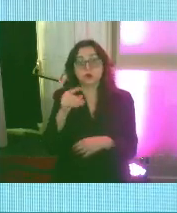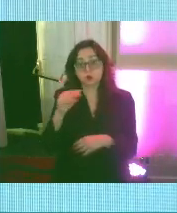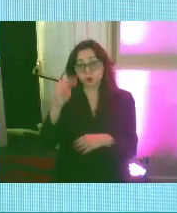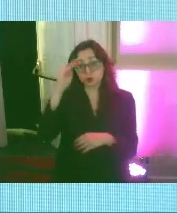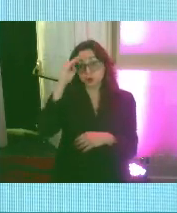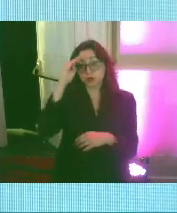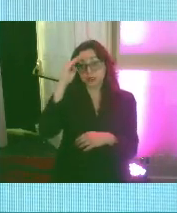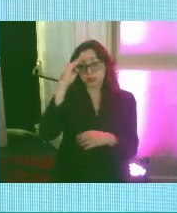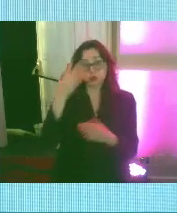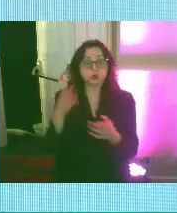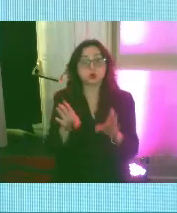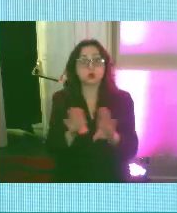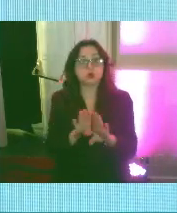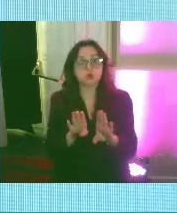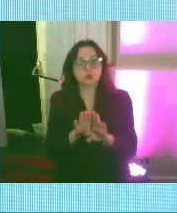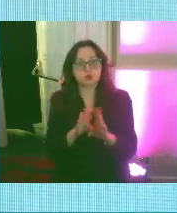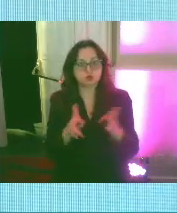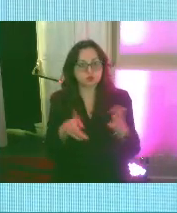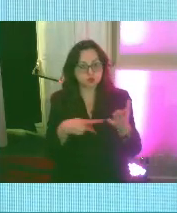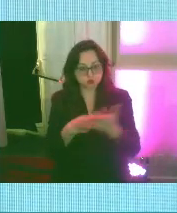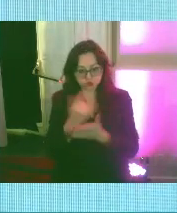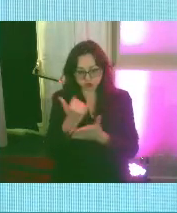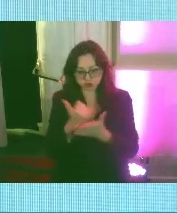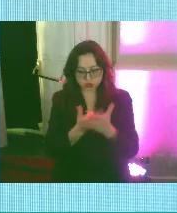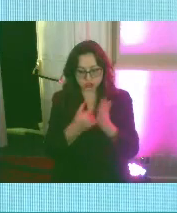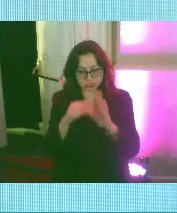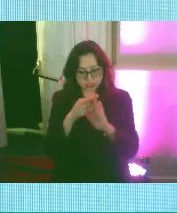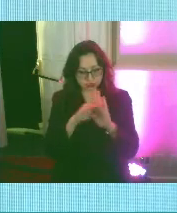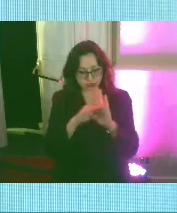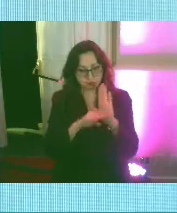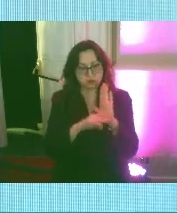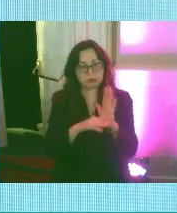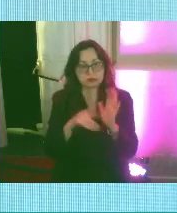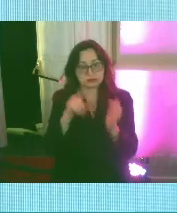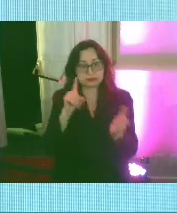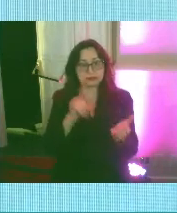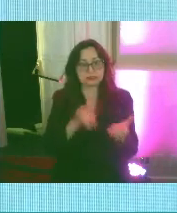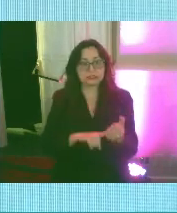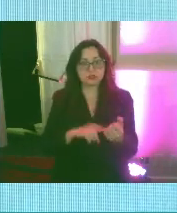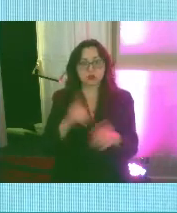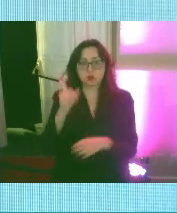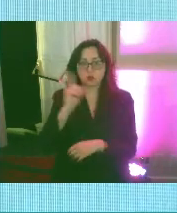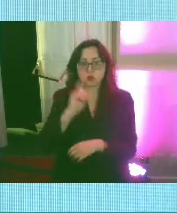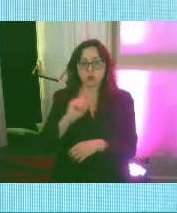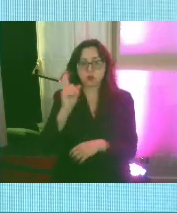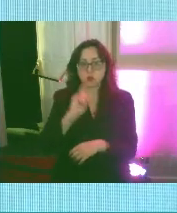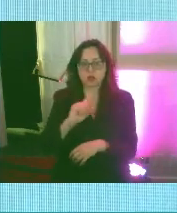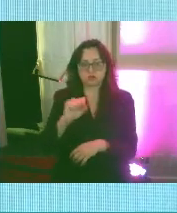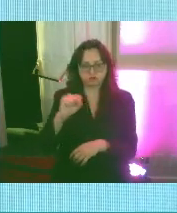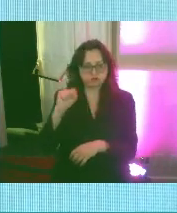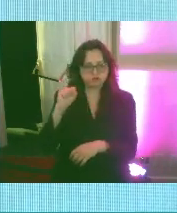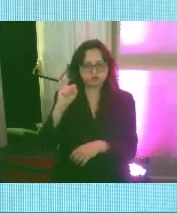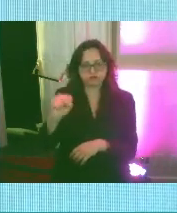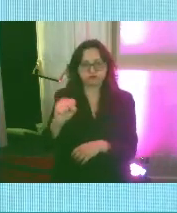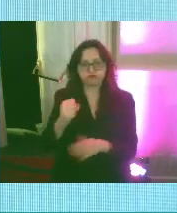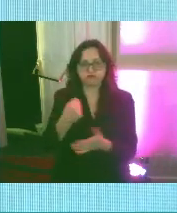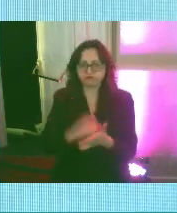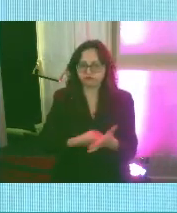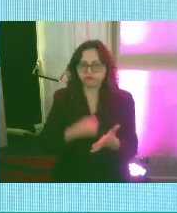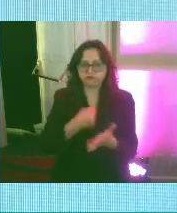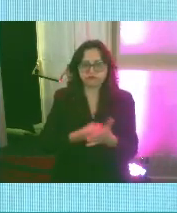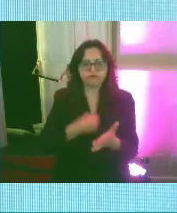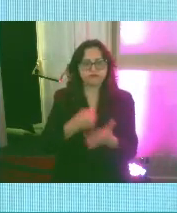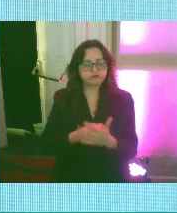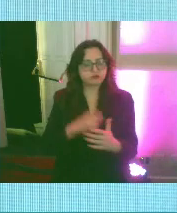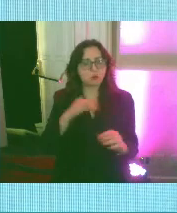que tener cualquier proyecto de economía feminista para que podamos salir a demandar con el voto, en las entrevistas, en la calle,